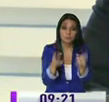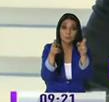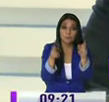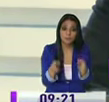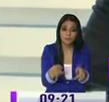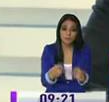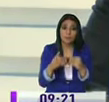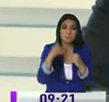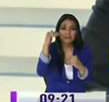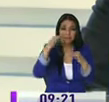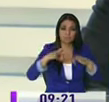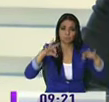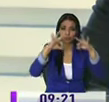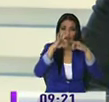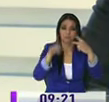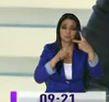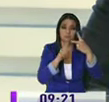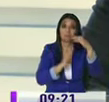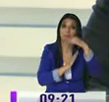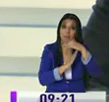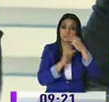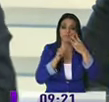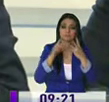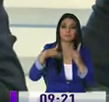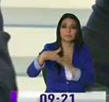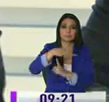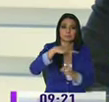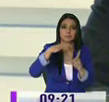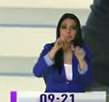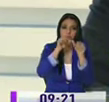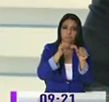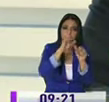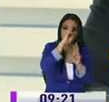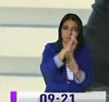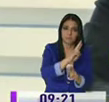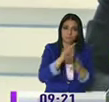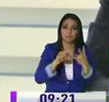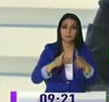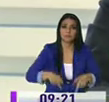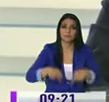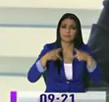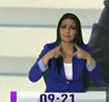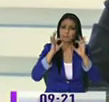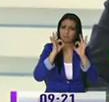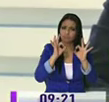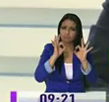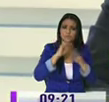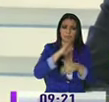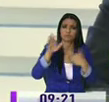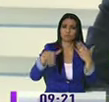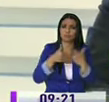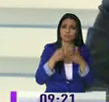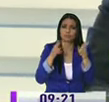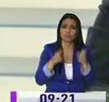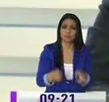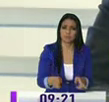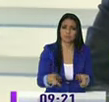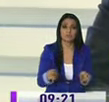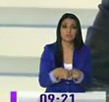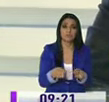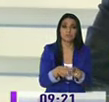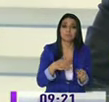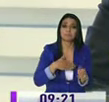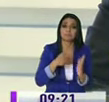la paz la sostenibilidad el medio ambiente y una vida digna para todos los seres humanos que va acorde